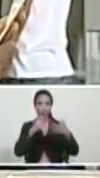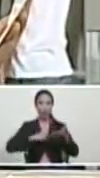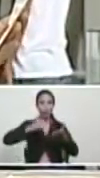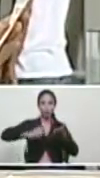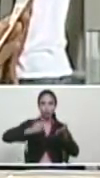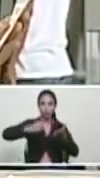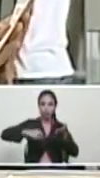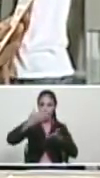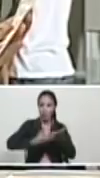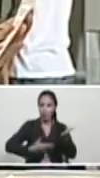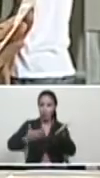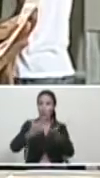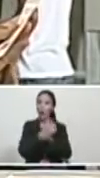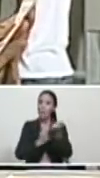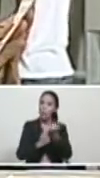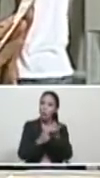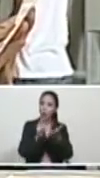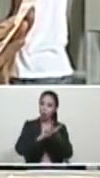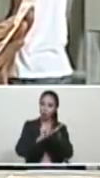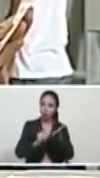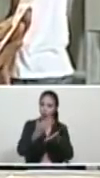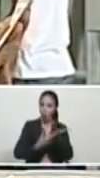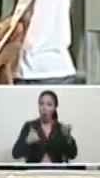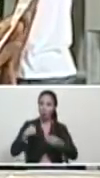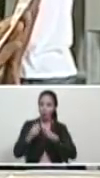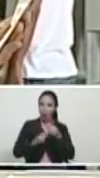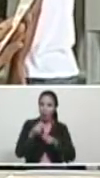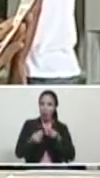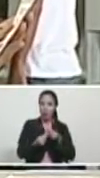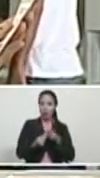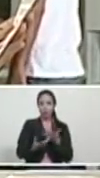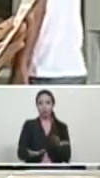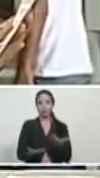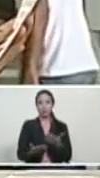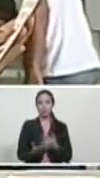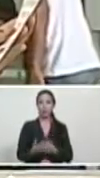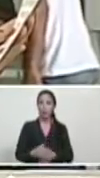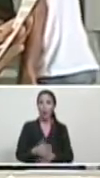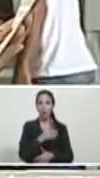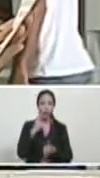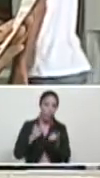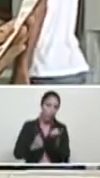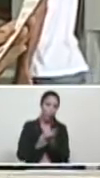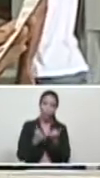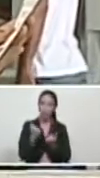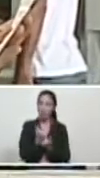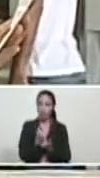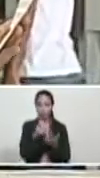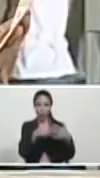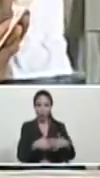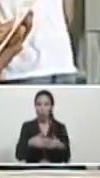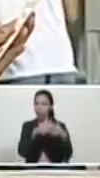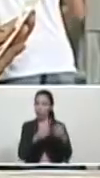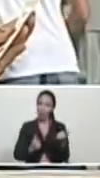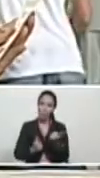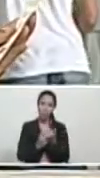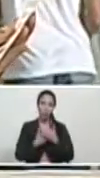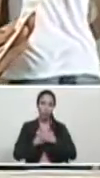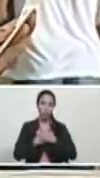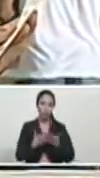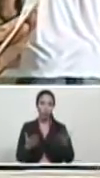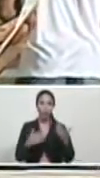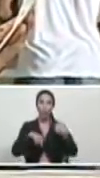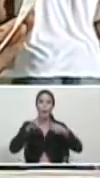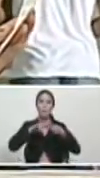Los pueblos del mundo están pendientes de Venezuela. Y tengan la seguridad que tenemos el apoyo del pueblo de los Estados Unidos en nuestra lucha por